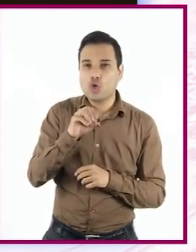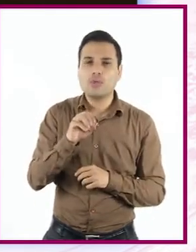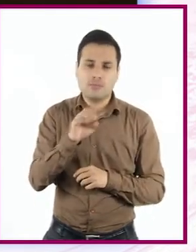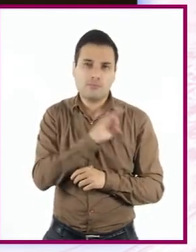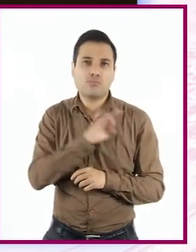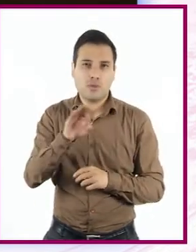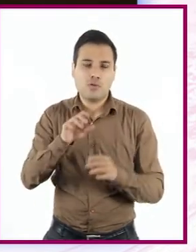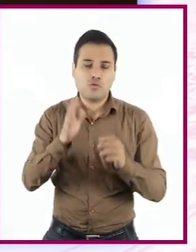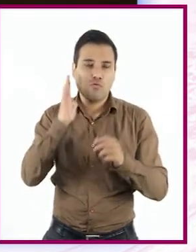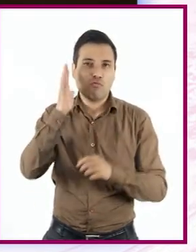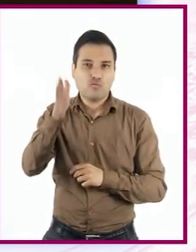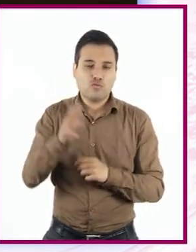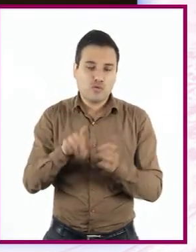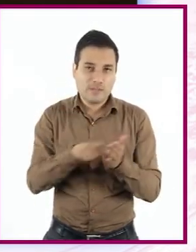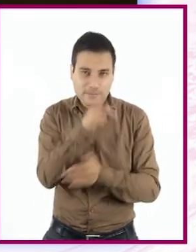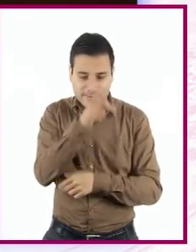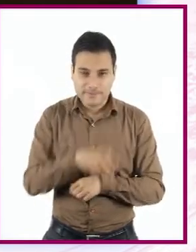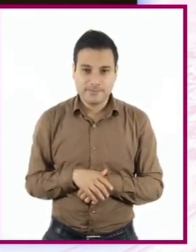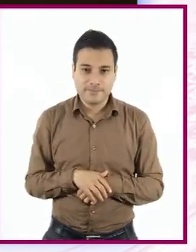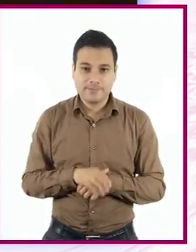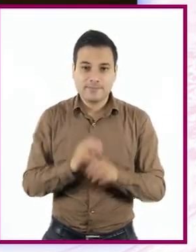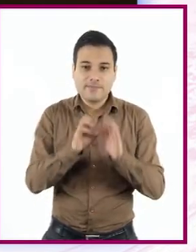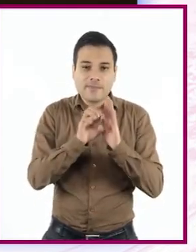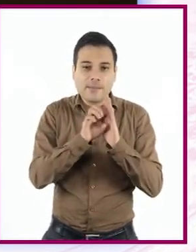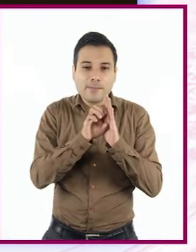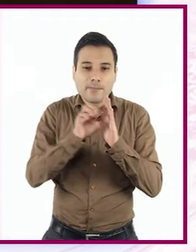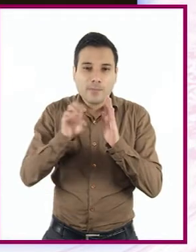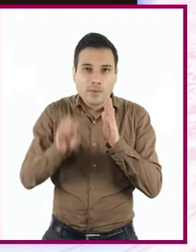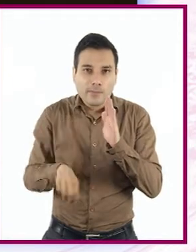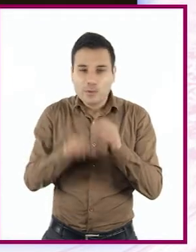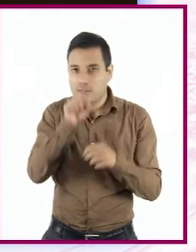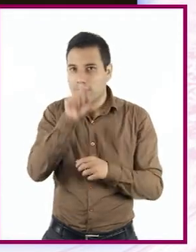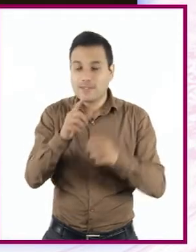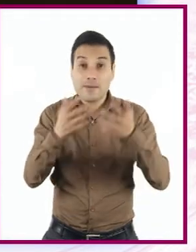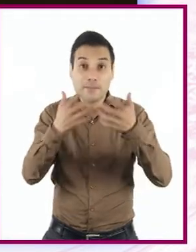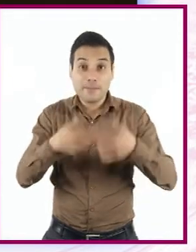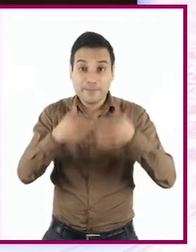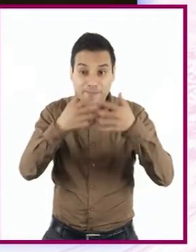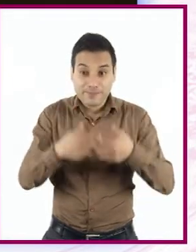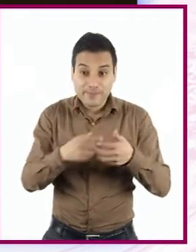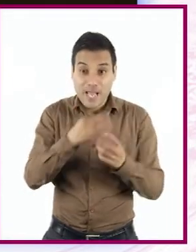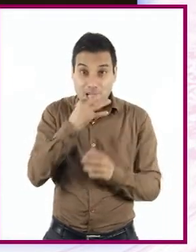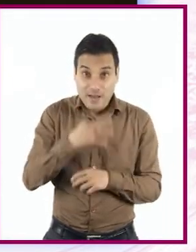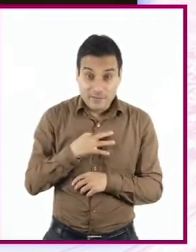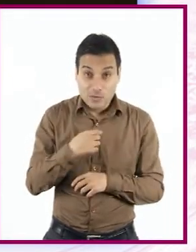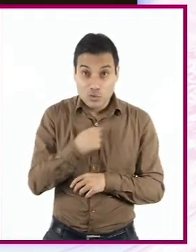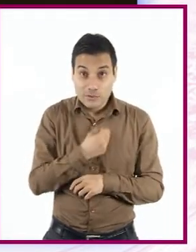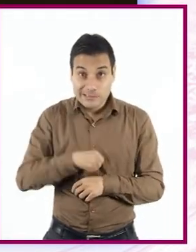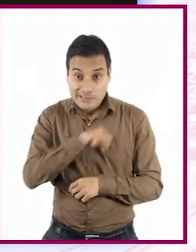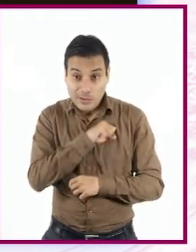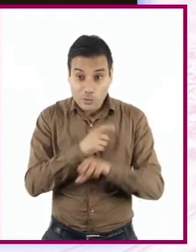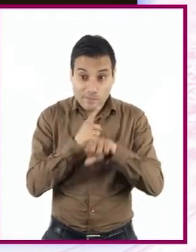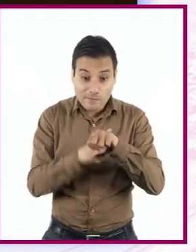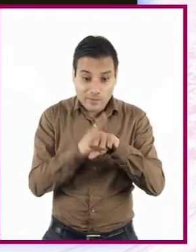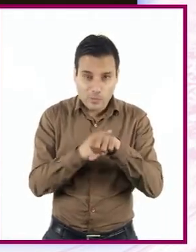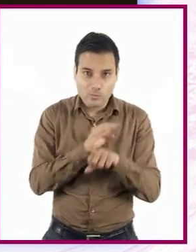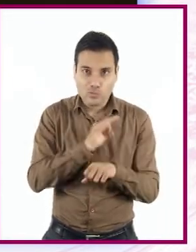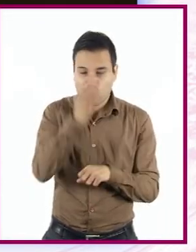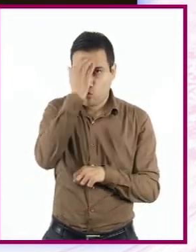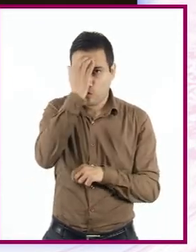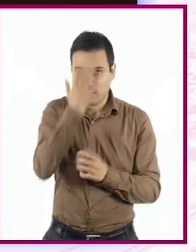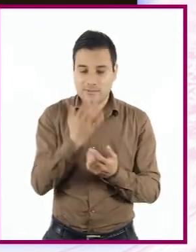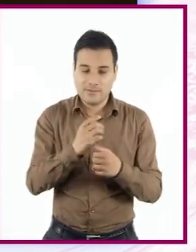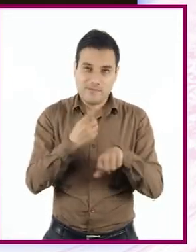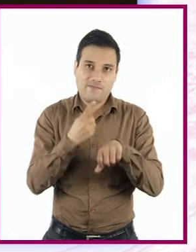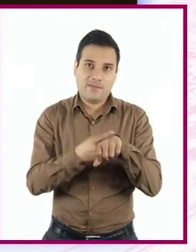revivir. También me gustaría un aparato que te dijera si estás sano o si estás enfermo, así se podrían prevenir